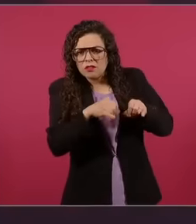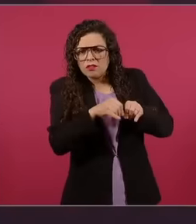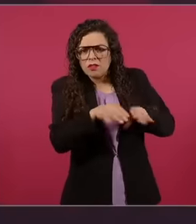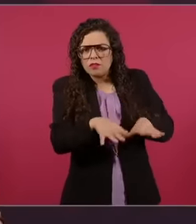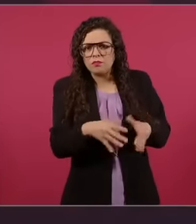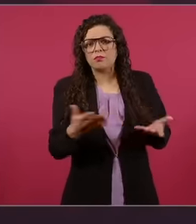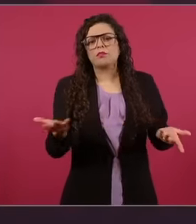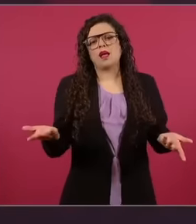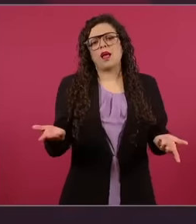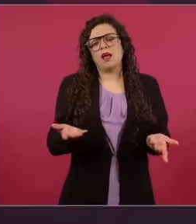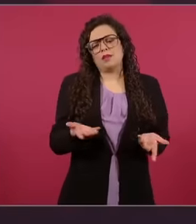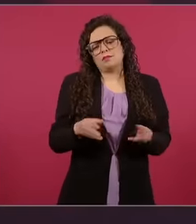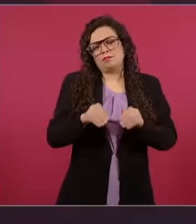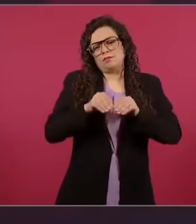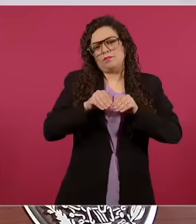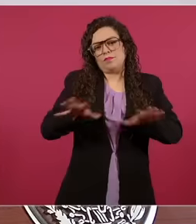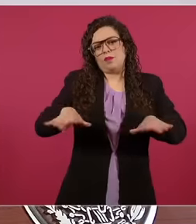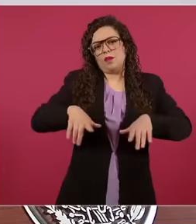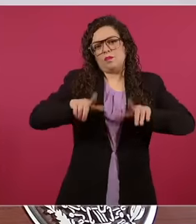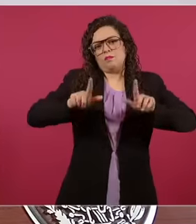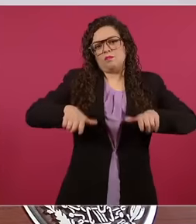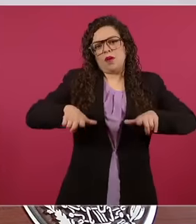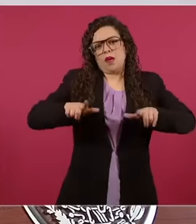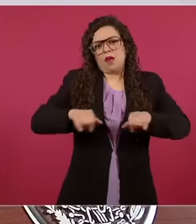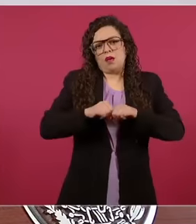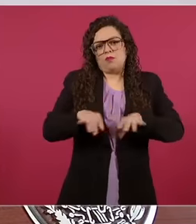O sea, periodismo, la política,